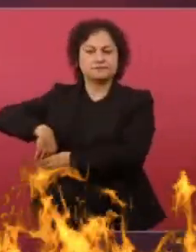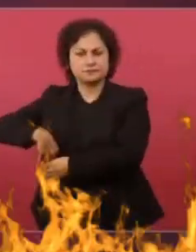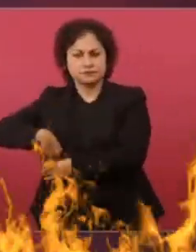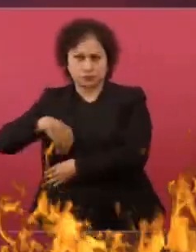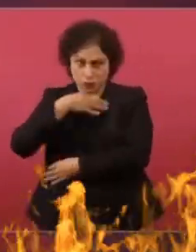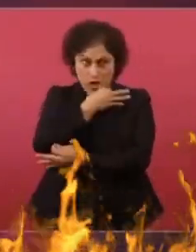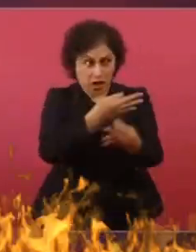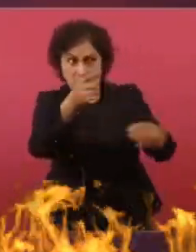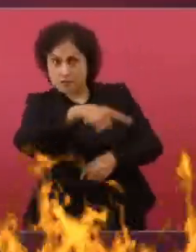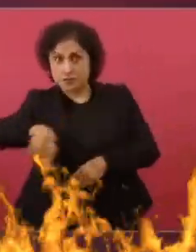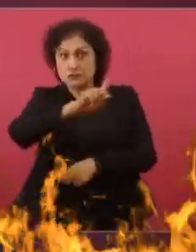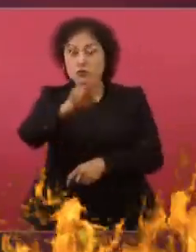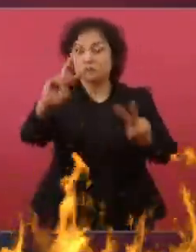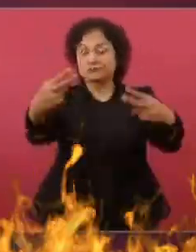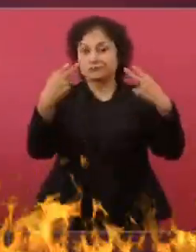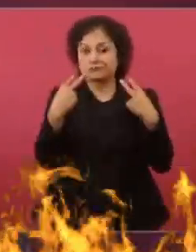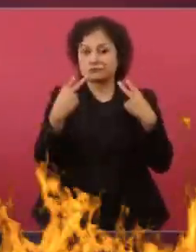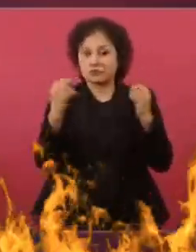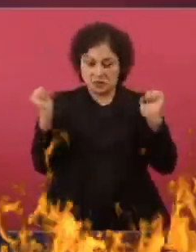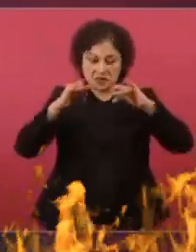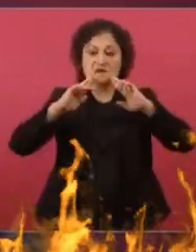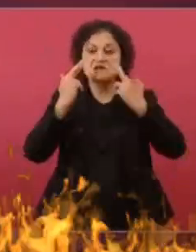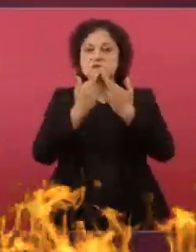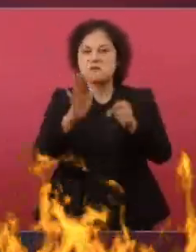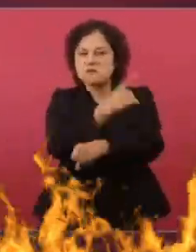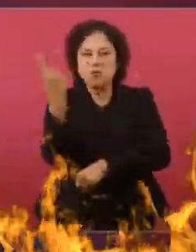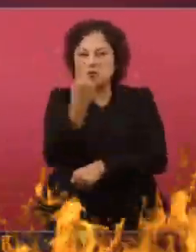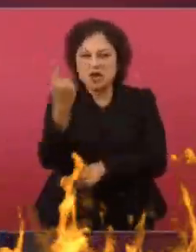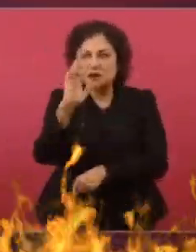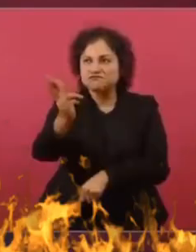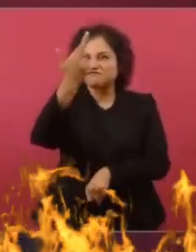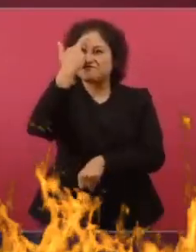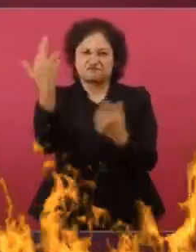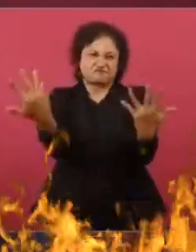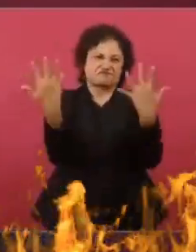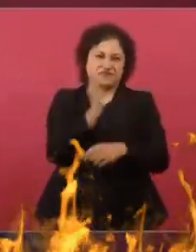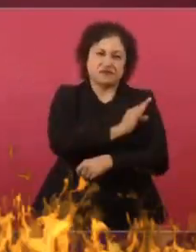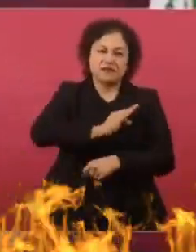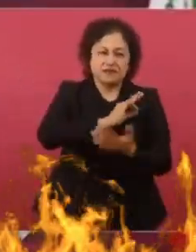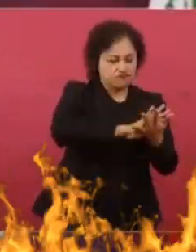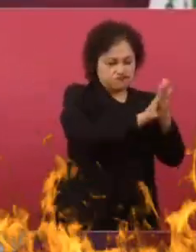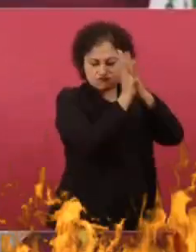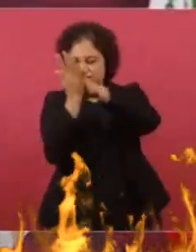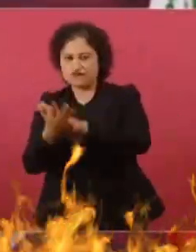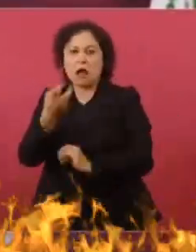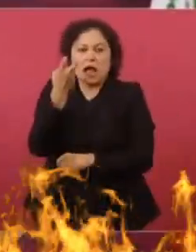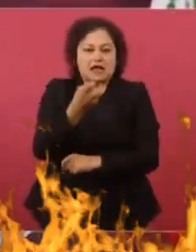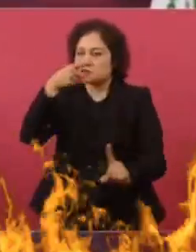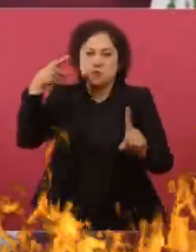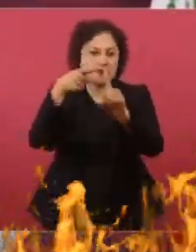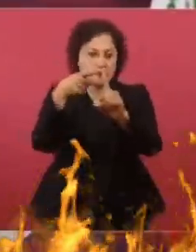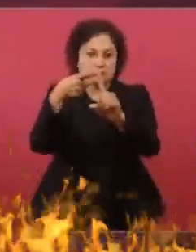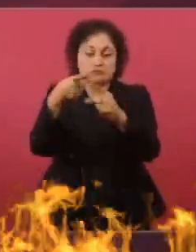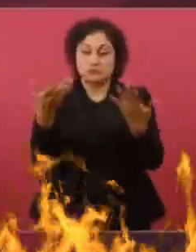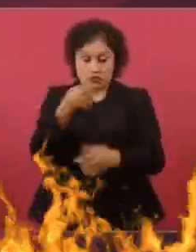triunfo de la transformación, el inicio de la cuarta transformación, o sea, el proceso de transformación que se está viviendo, y que estamos muy felices